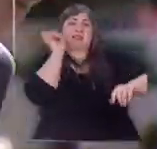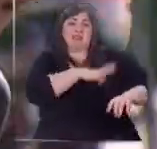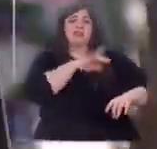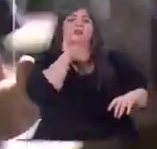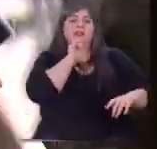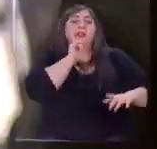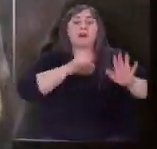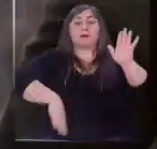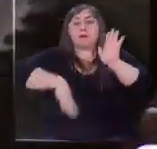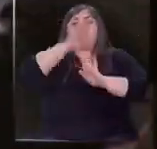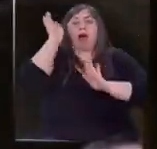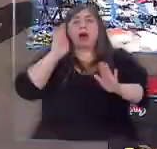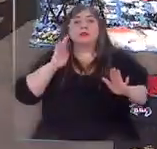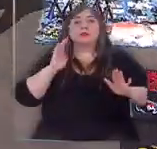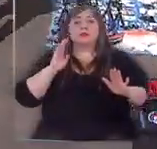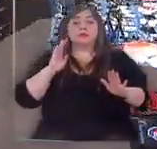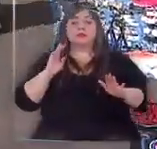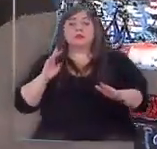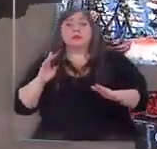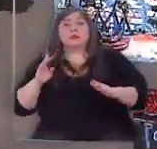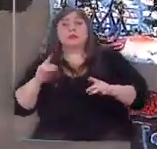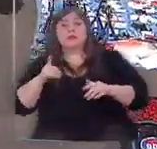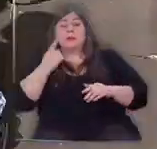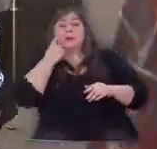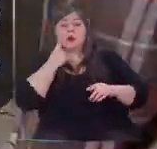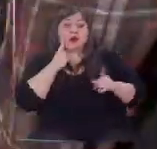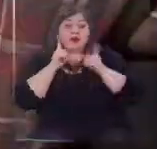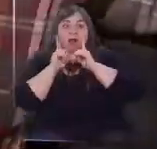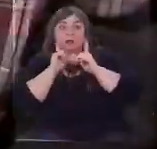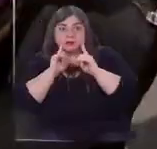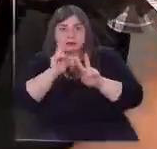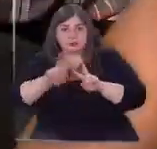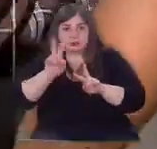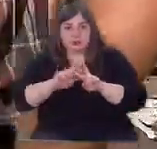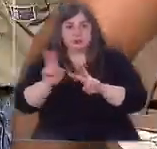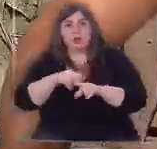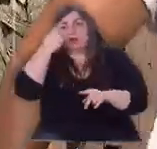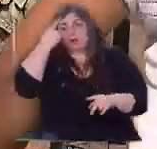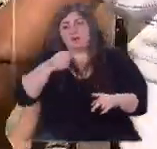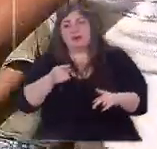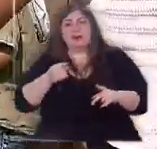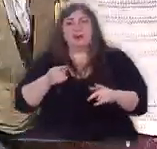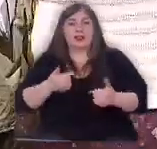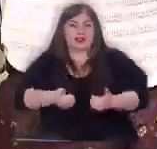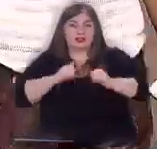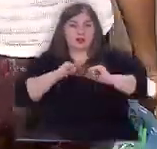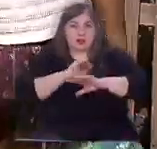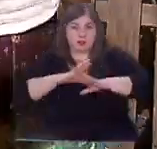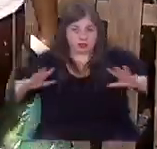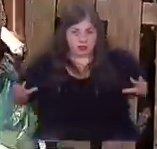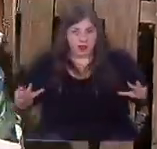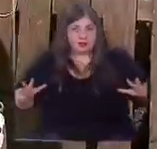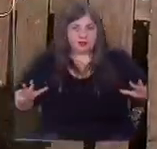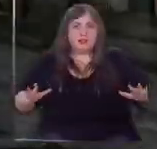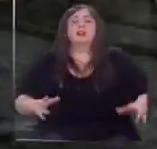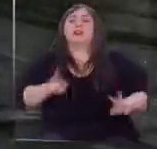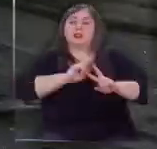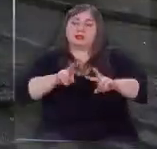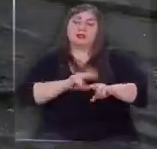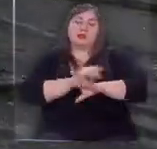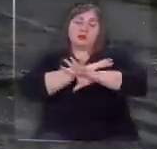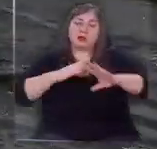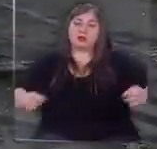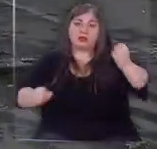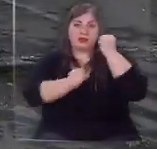tener más presión de test, pero el reto va a ser muy grande y va a haber que hacer un gran trabajo